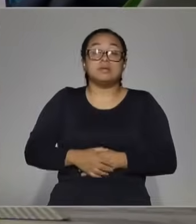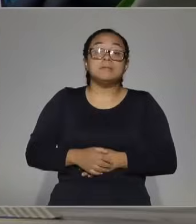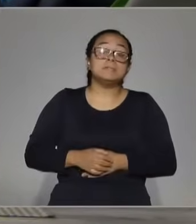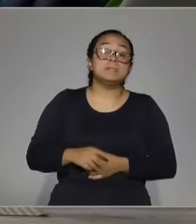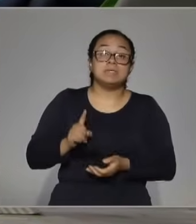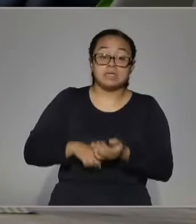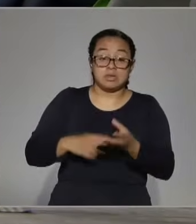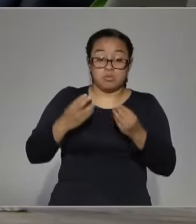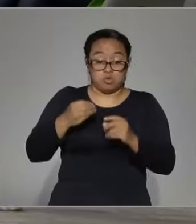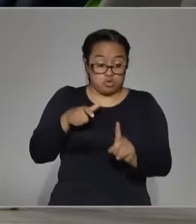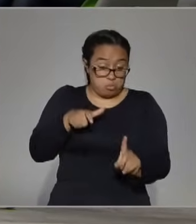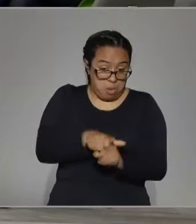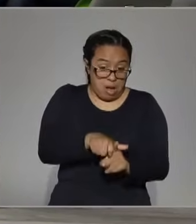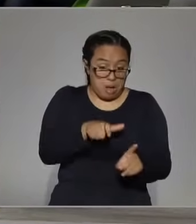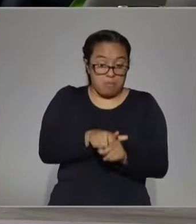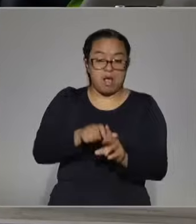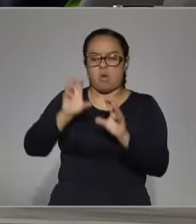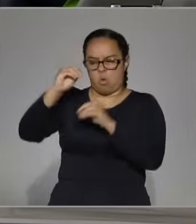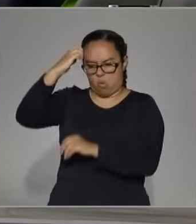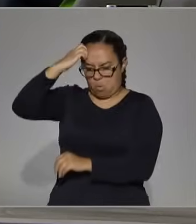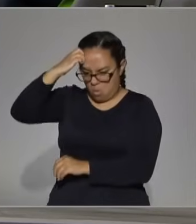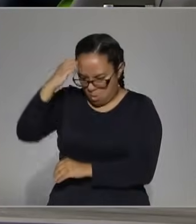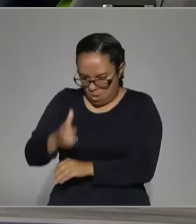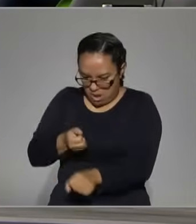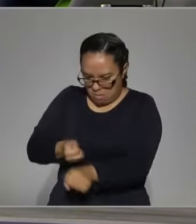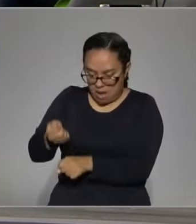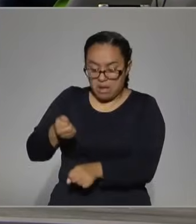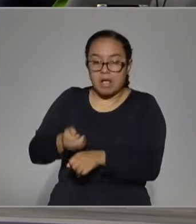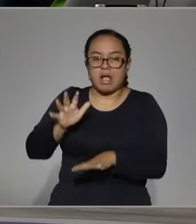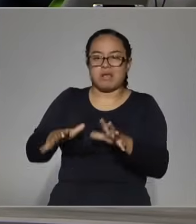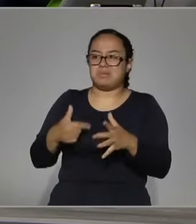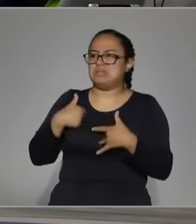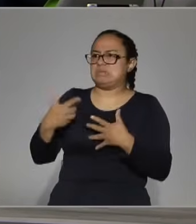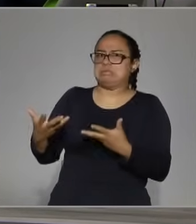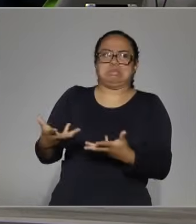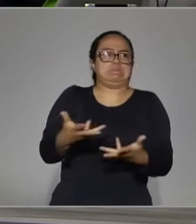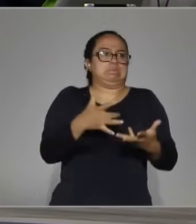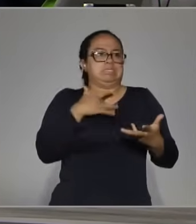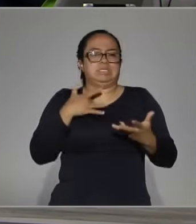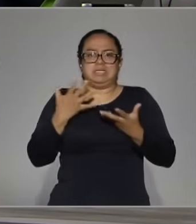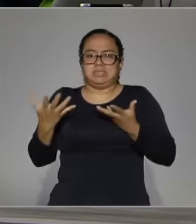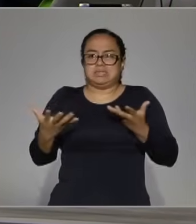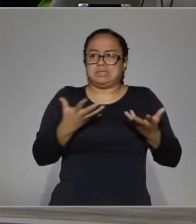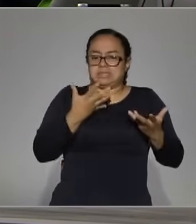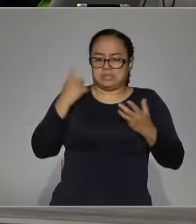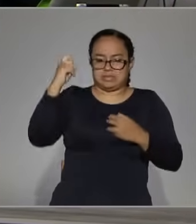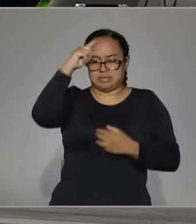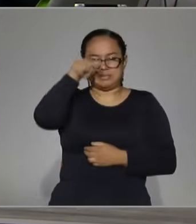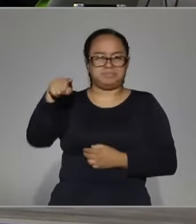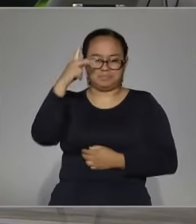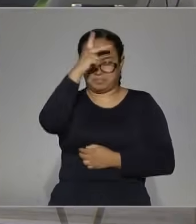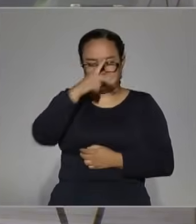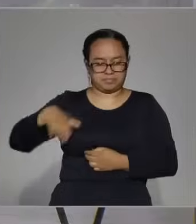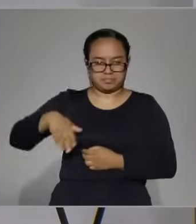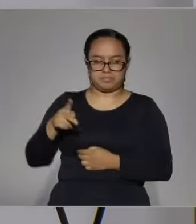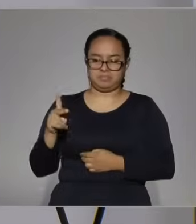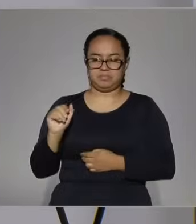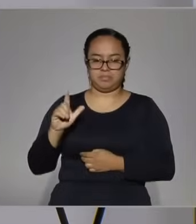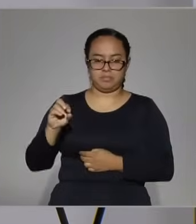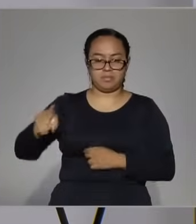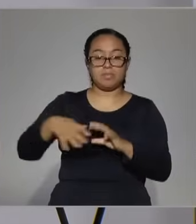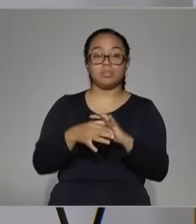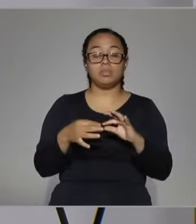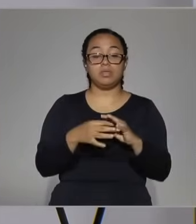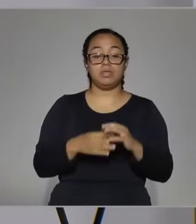violencia y sobreprotección no nos dejan ser, y es lo que decía también el psicólogo Pablo. Si